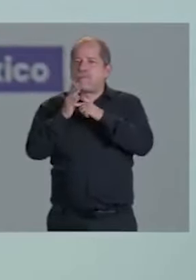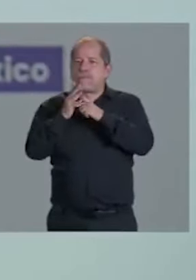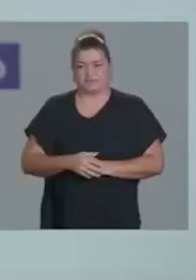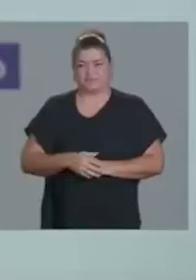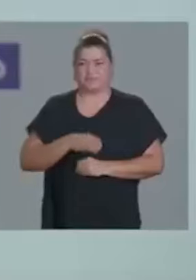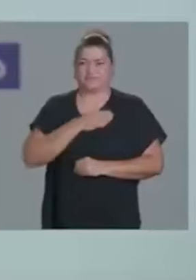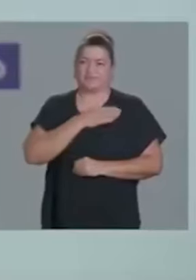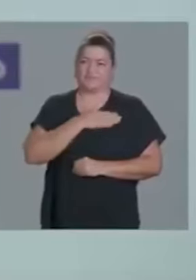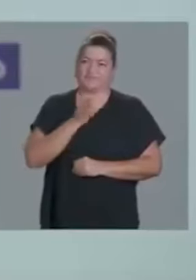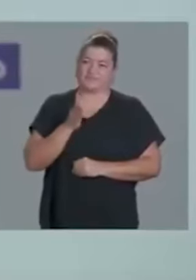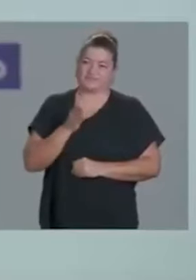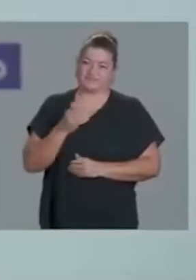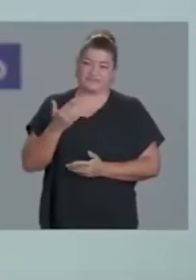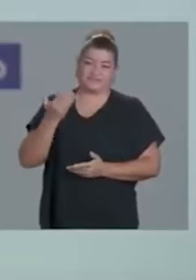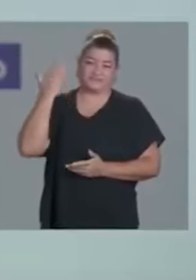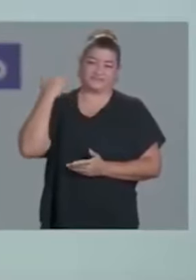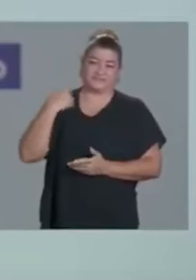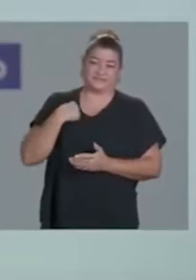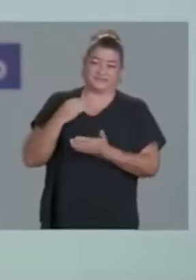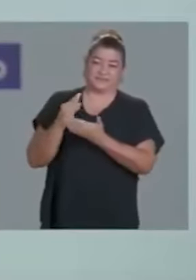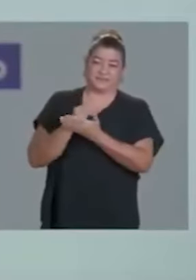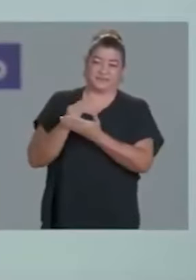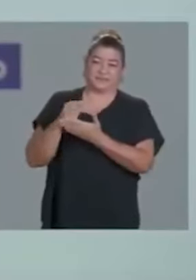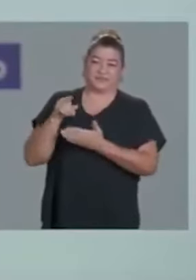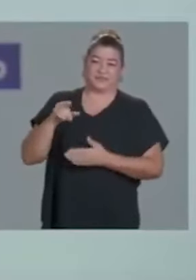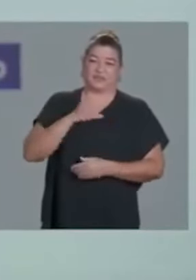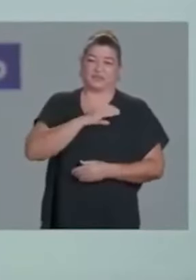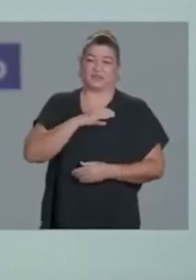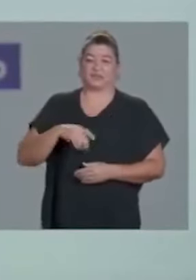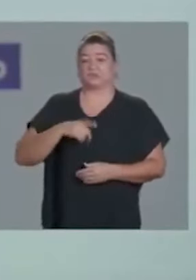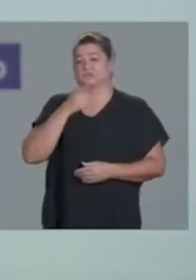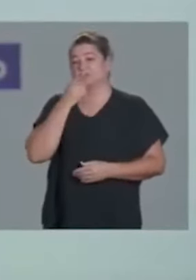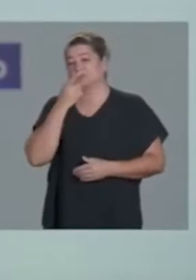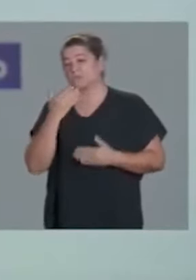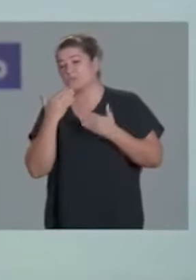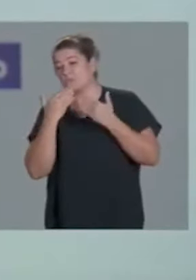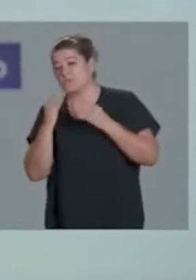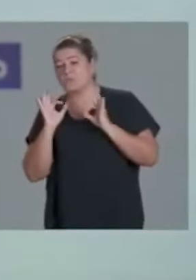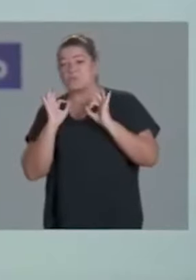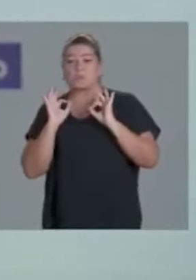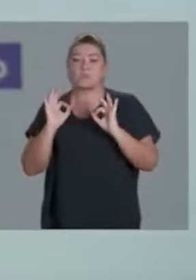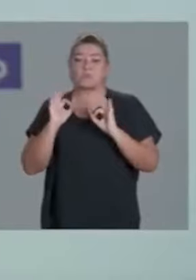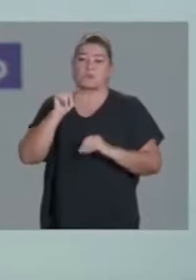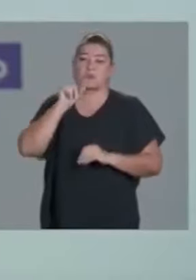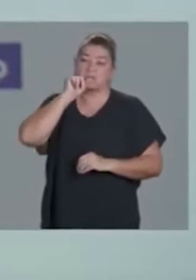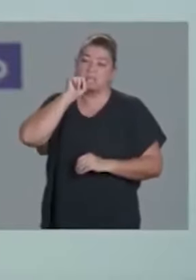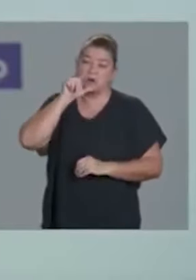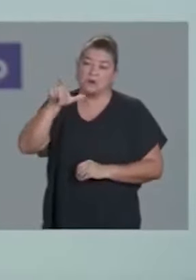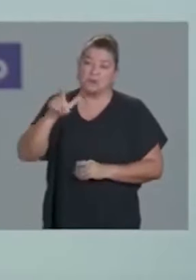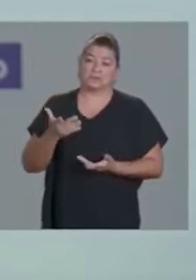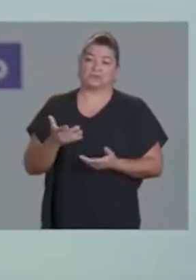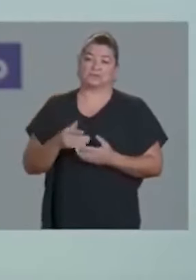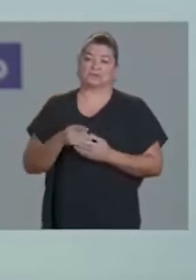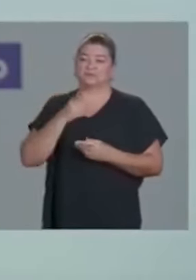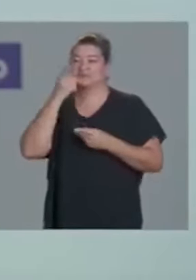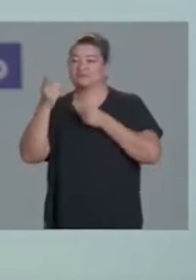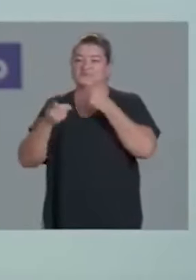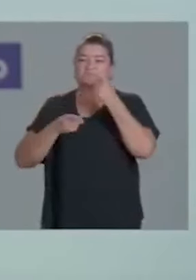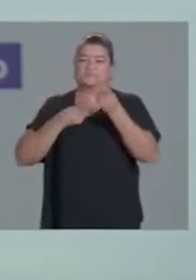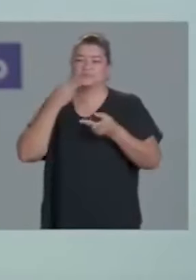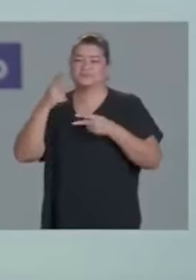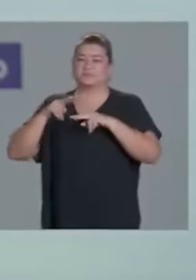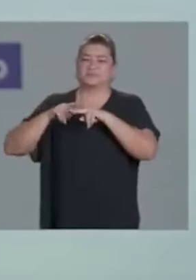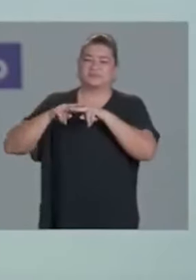común. Ana presume los buenos gobiernos de Nuevo León y Jalisco, donde se hace transporte público, electromovilidad y trenes que no se